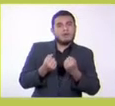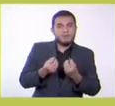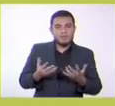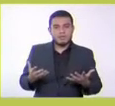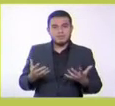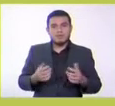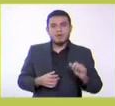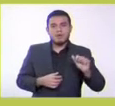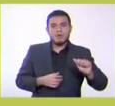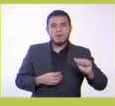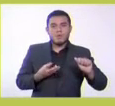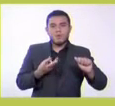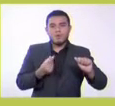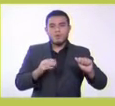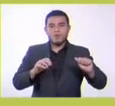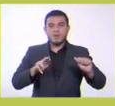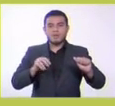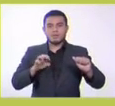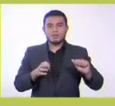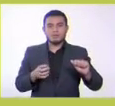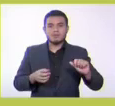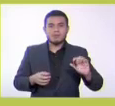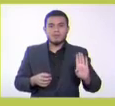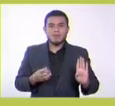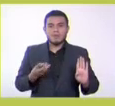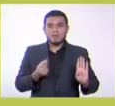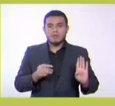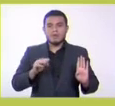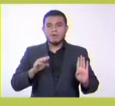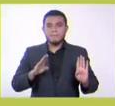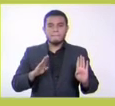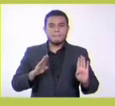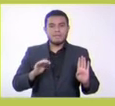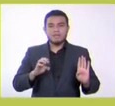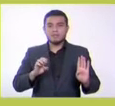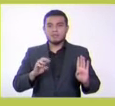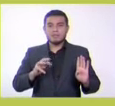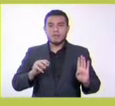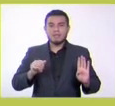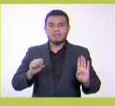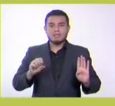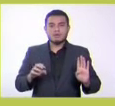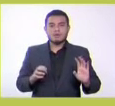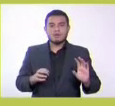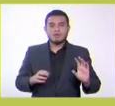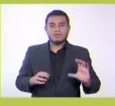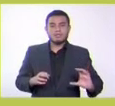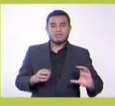Números cuánticos. B. Número másico. C. Número de oxidación.